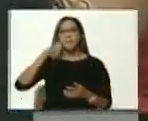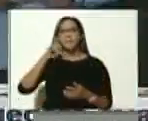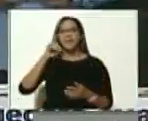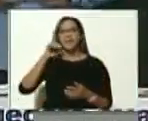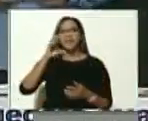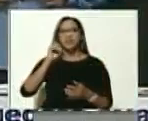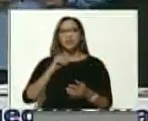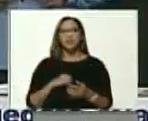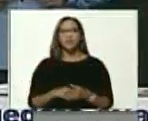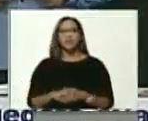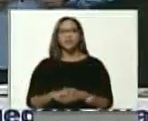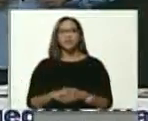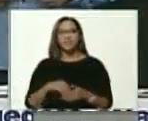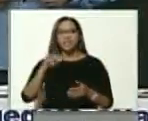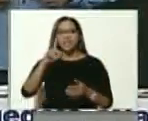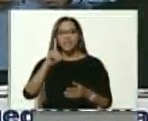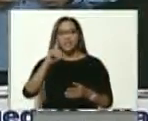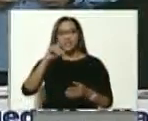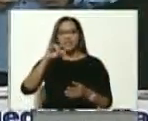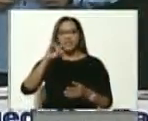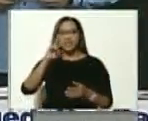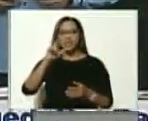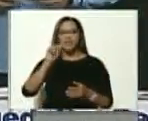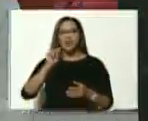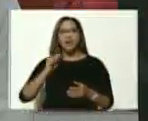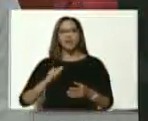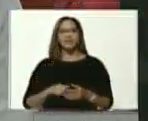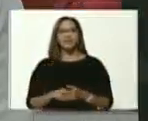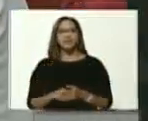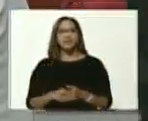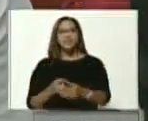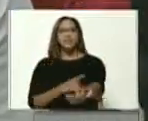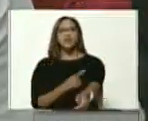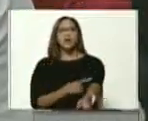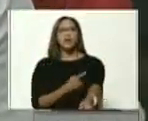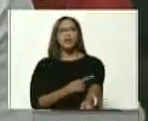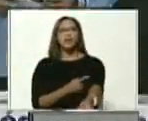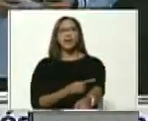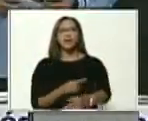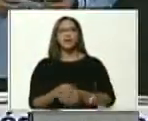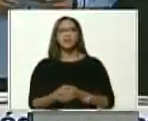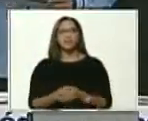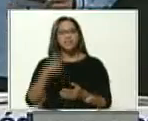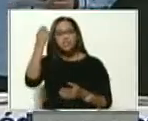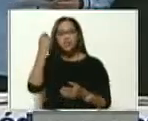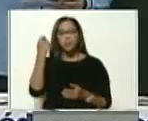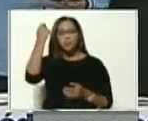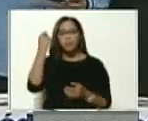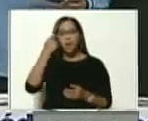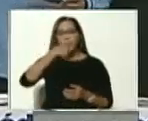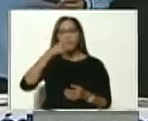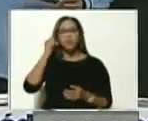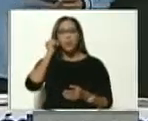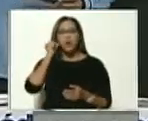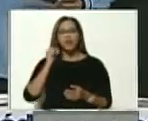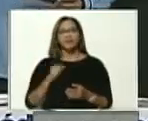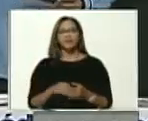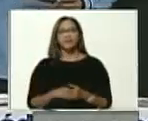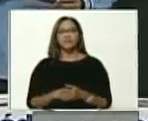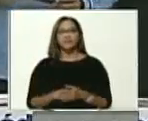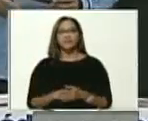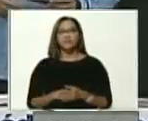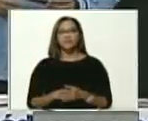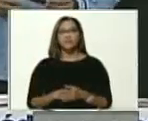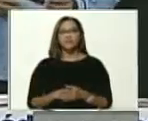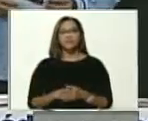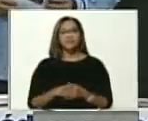también. Ah, Diva Guzmán. Y los demás no los reconozco. Bueno, diputados y diputadas. ¿Están de la juventud? Les